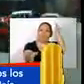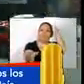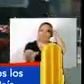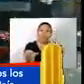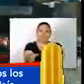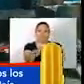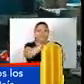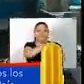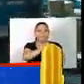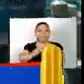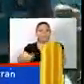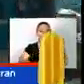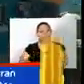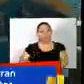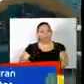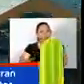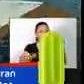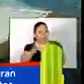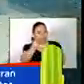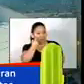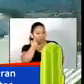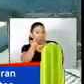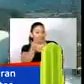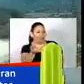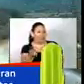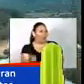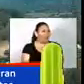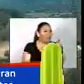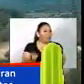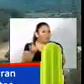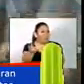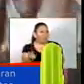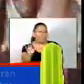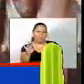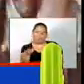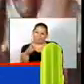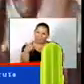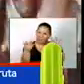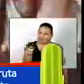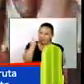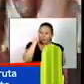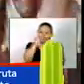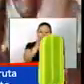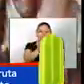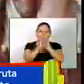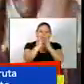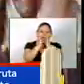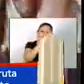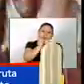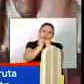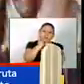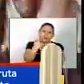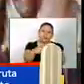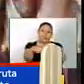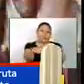El Salvador nada más y nada menos que por un platillo que provoca suspiros